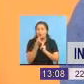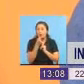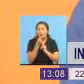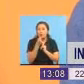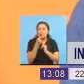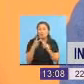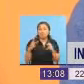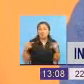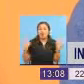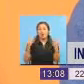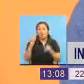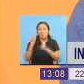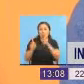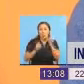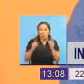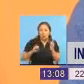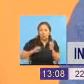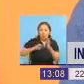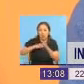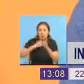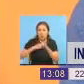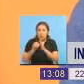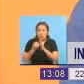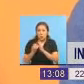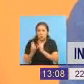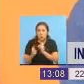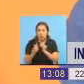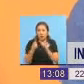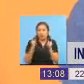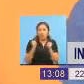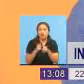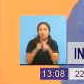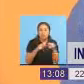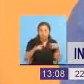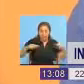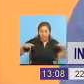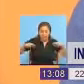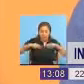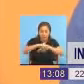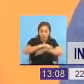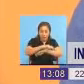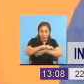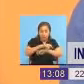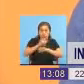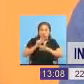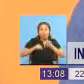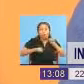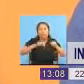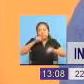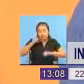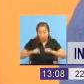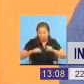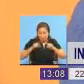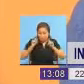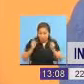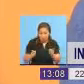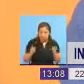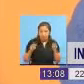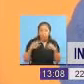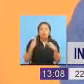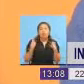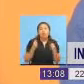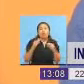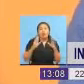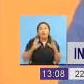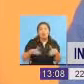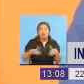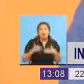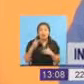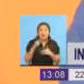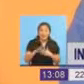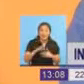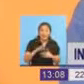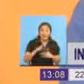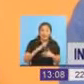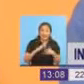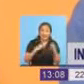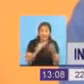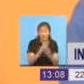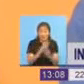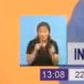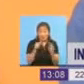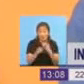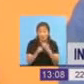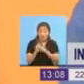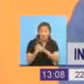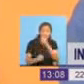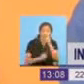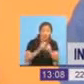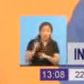interrumpido algunos tramos de karting de caminerías y de bicisendas por los cuales esos son los que quedan por terminados y algunos